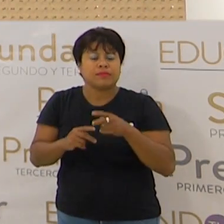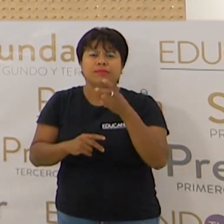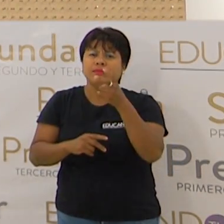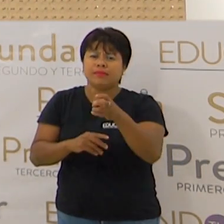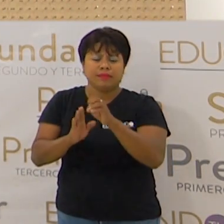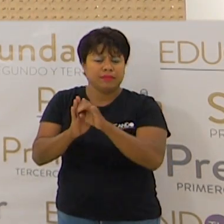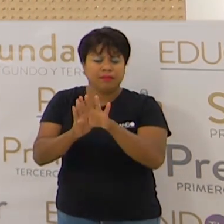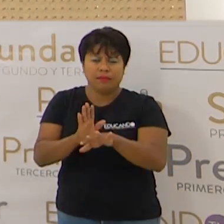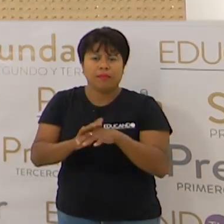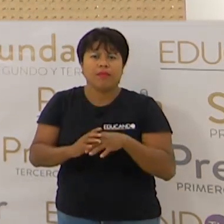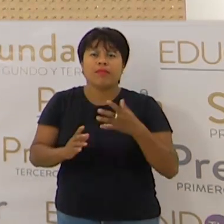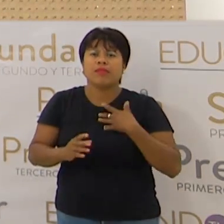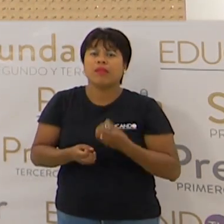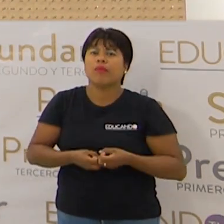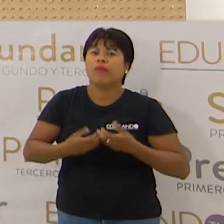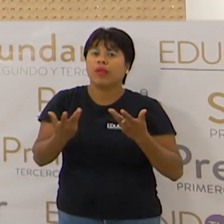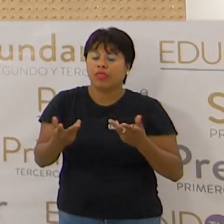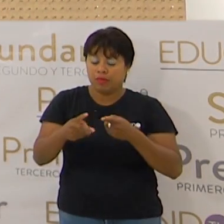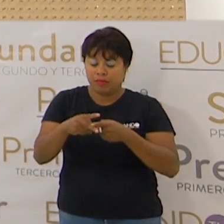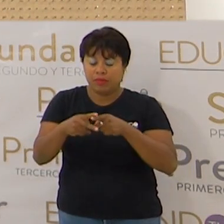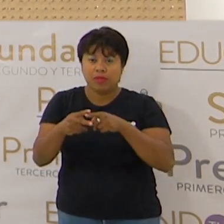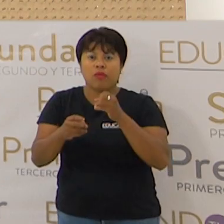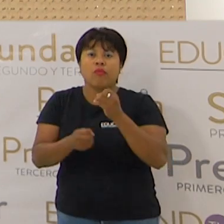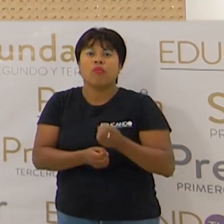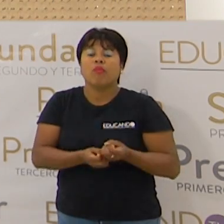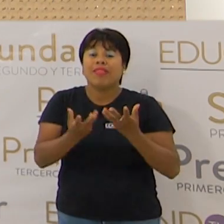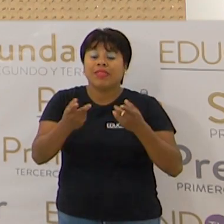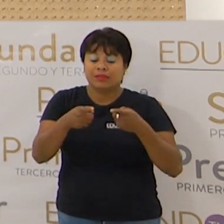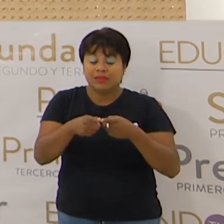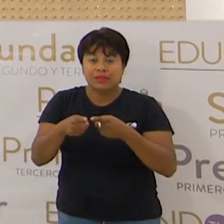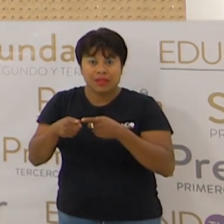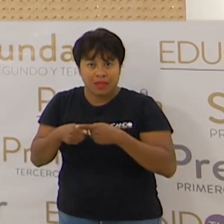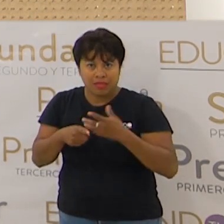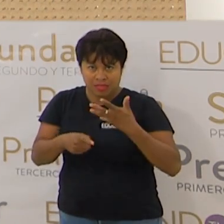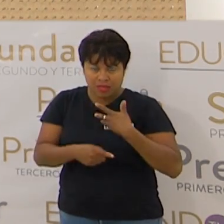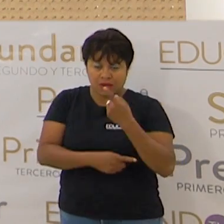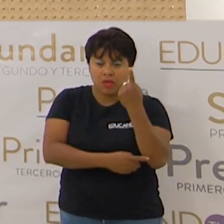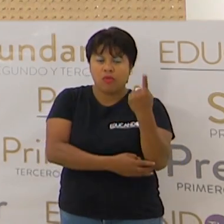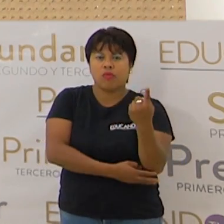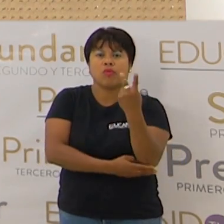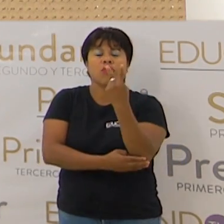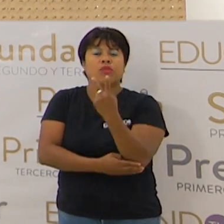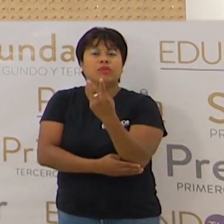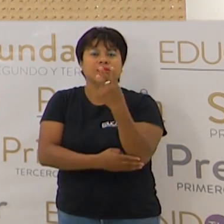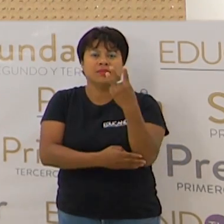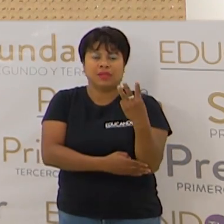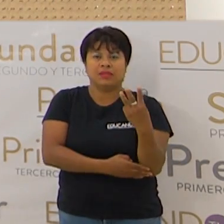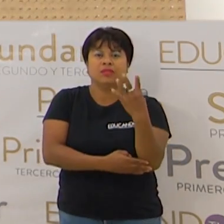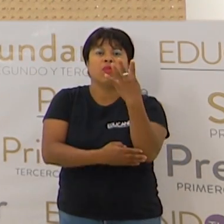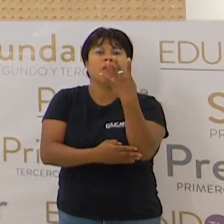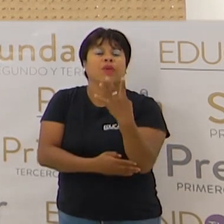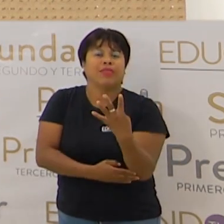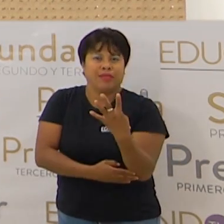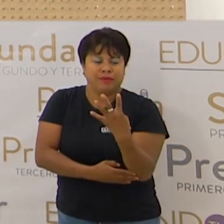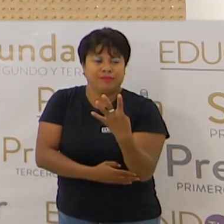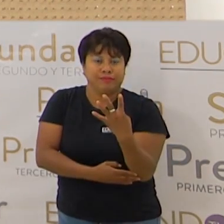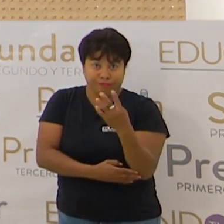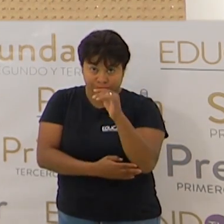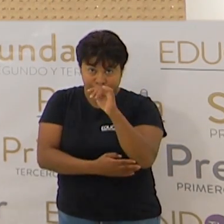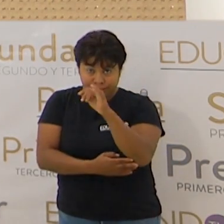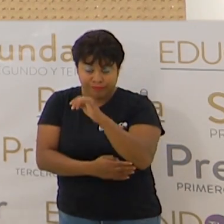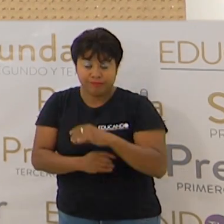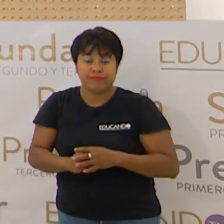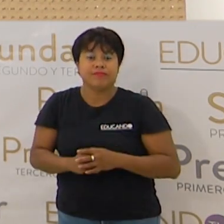esta figura tiene ¿cuántos vértices o cuántas esquinas? Tiene 1, 2, 3 y 4,